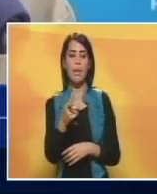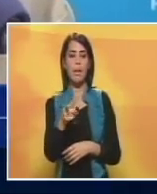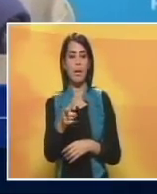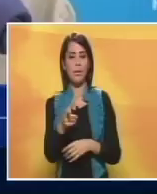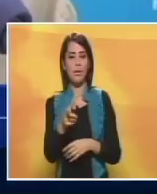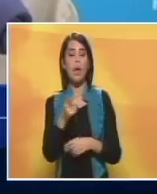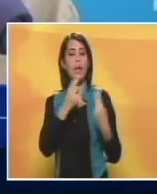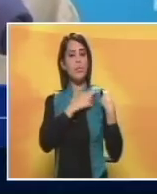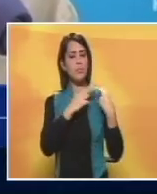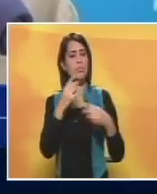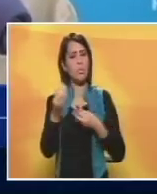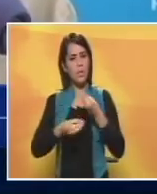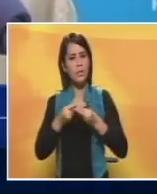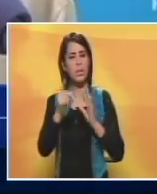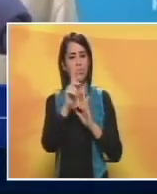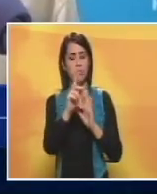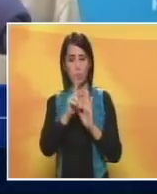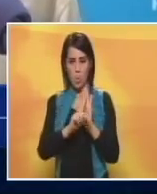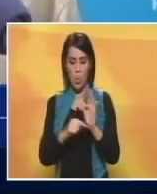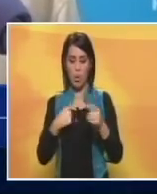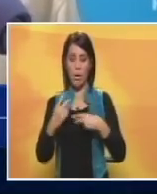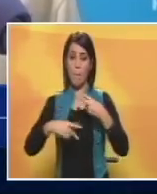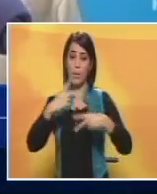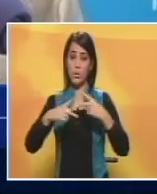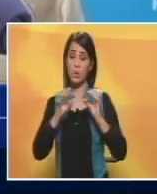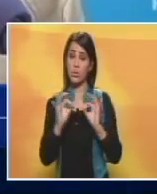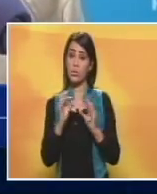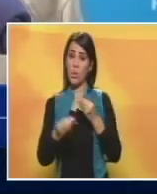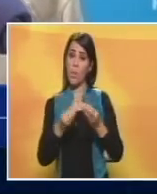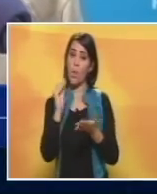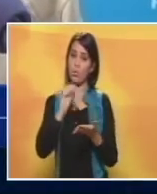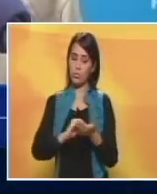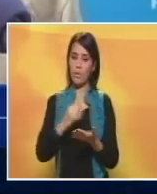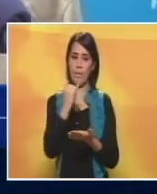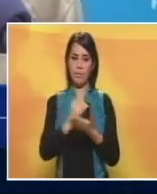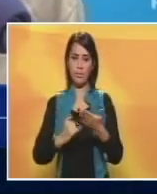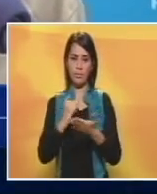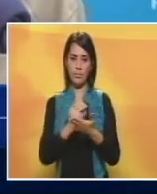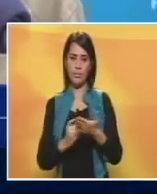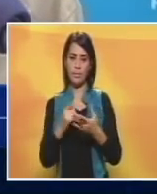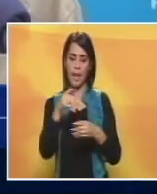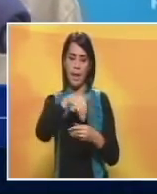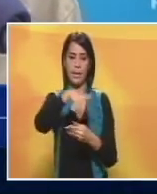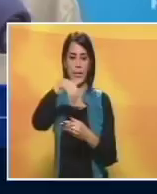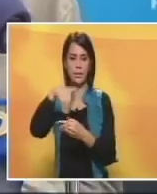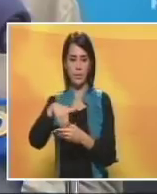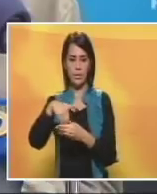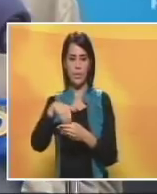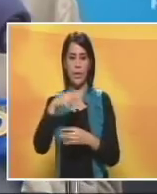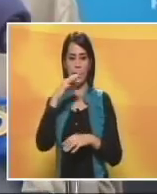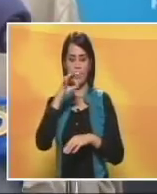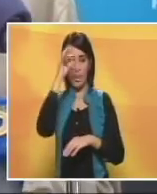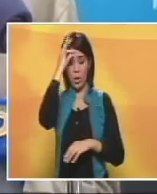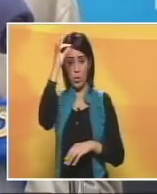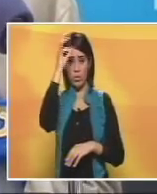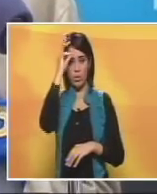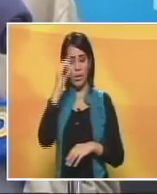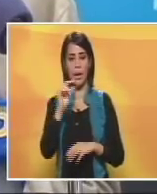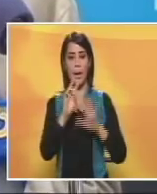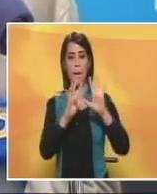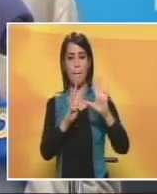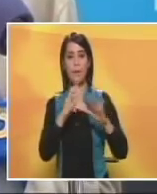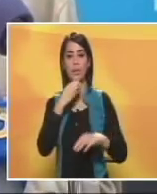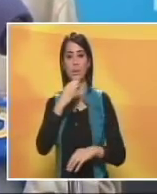rector cumplir con el debido proceso para efectuar la renovación de cara a las elecciones de concejales previstas